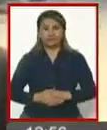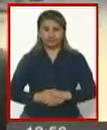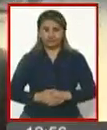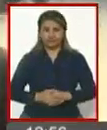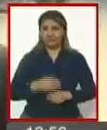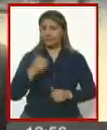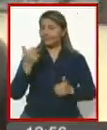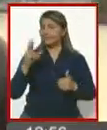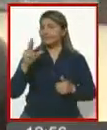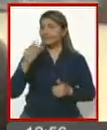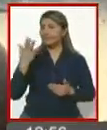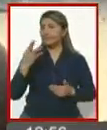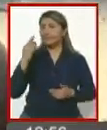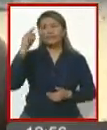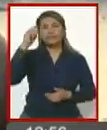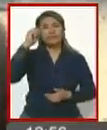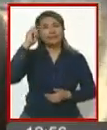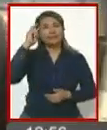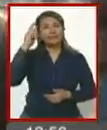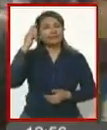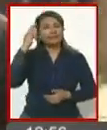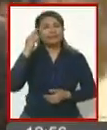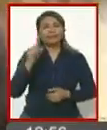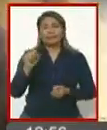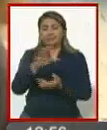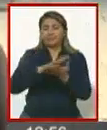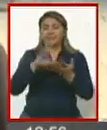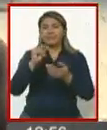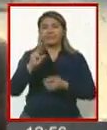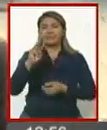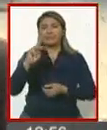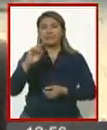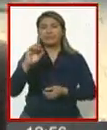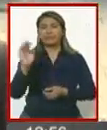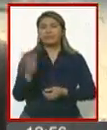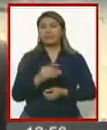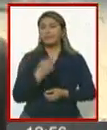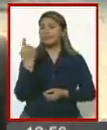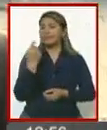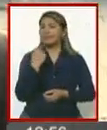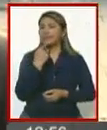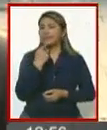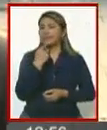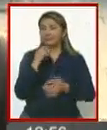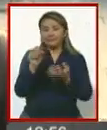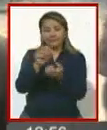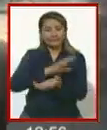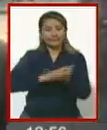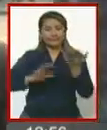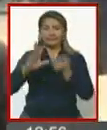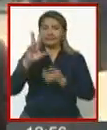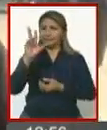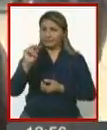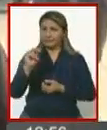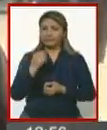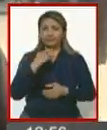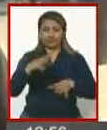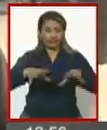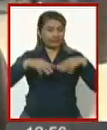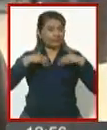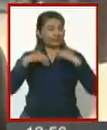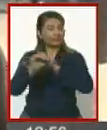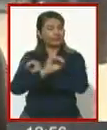ningún motivo, ha sido una confusión. Por eso el señor Mario Guillén y el señor Jaime Durán lo único que hacen es confundir. No vamos a